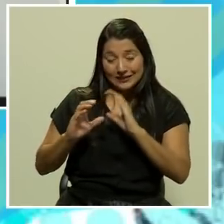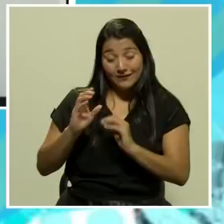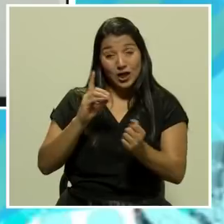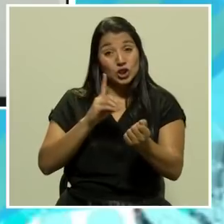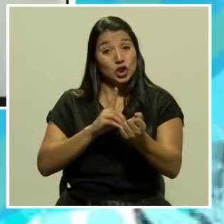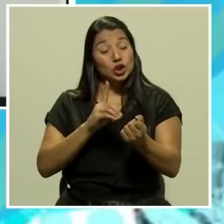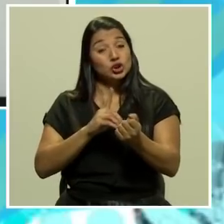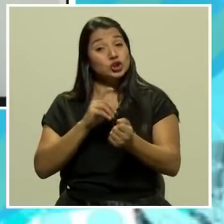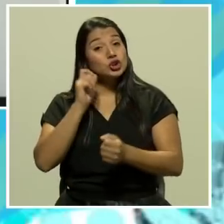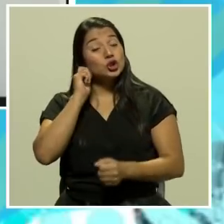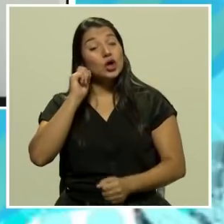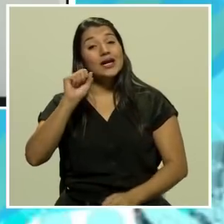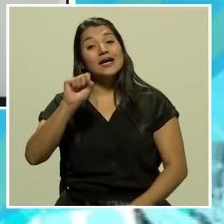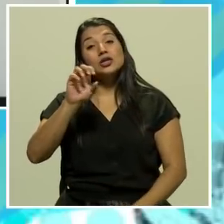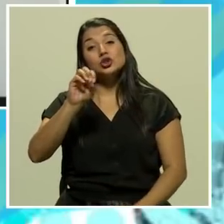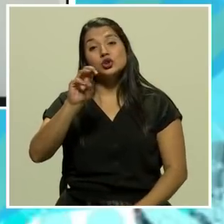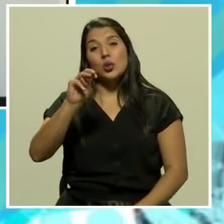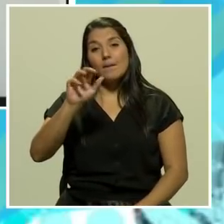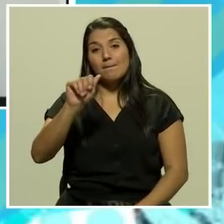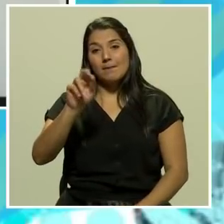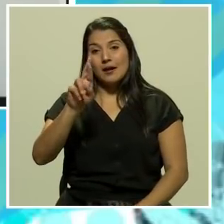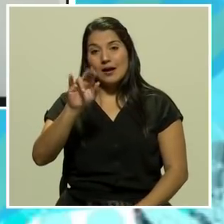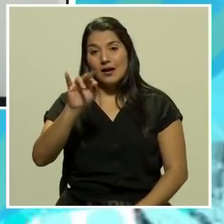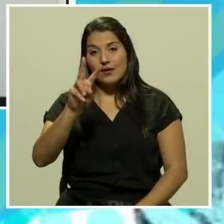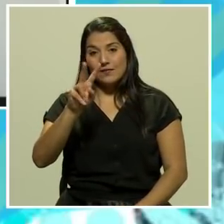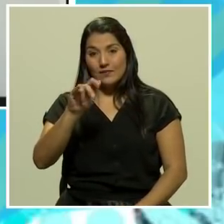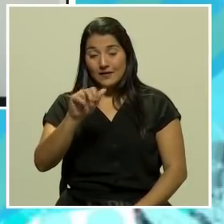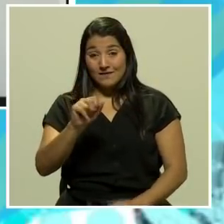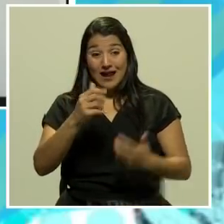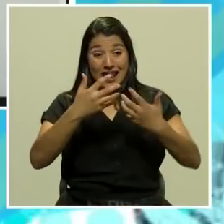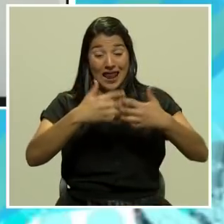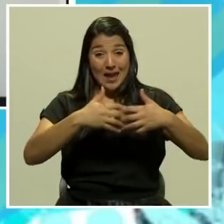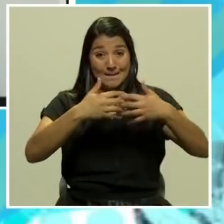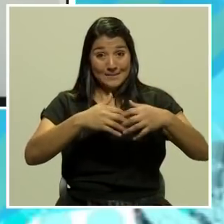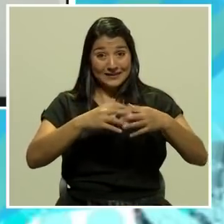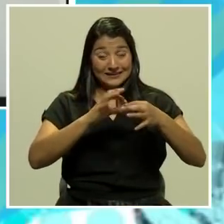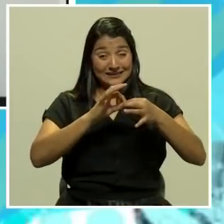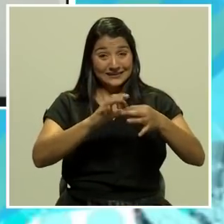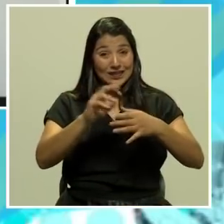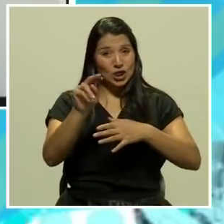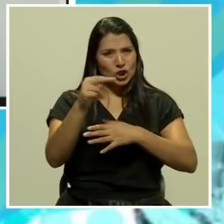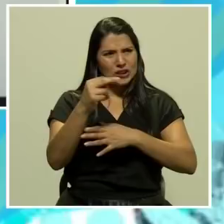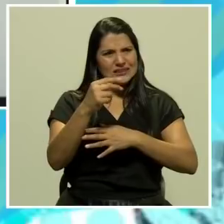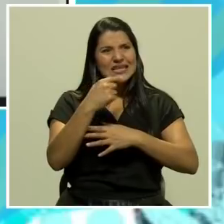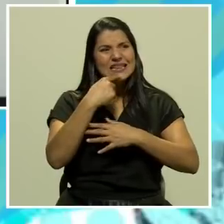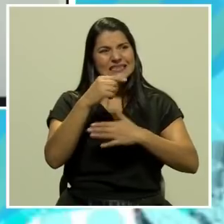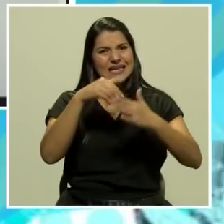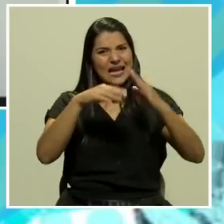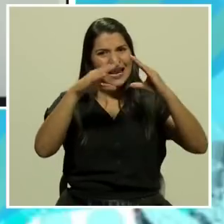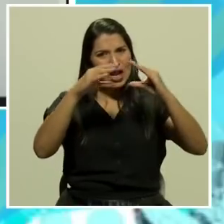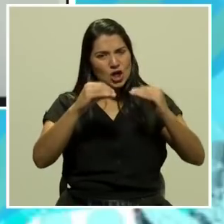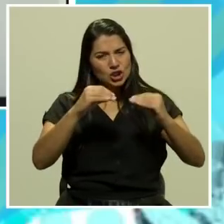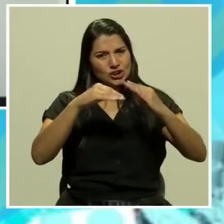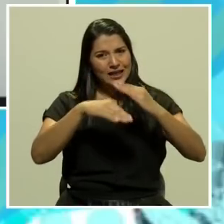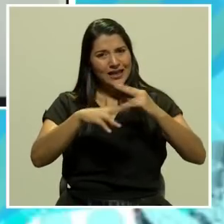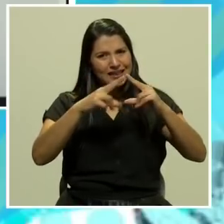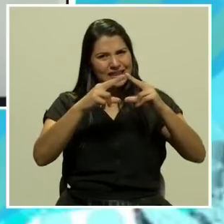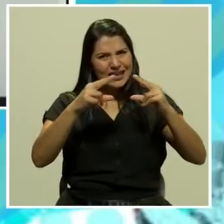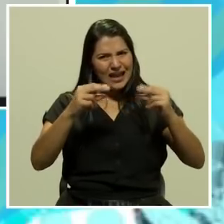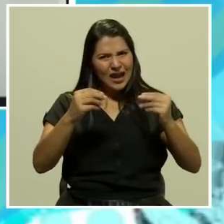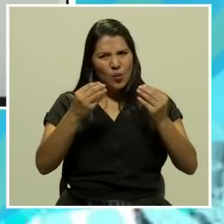Somarribas, las agencias de noticias han dado cuenta de entierros nocturnos en Nicaragua, entierros muy